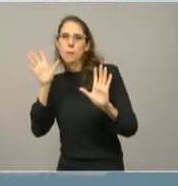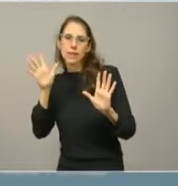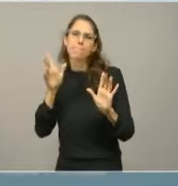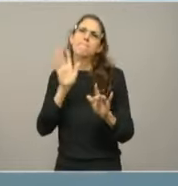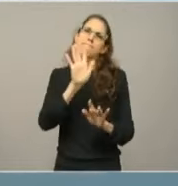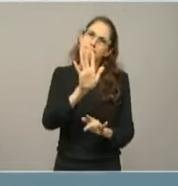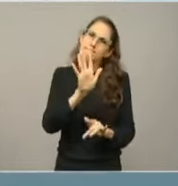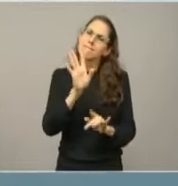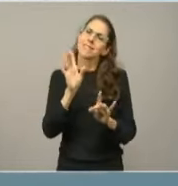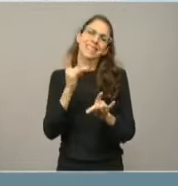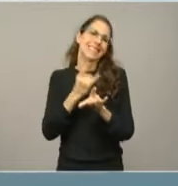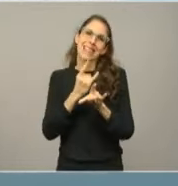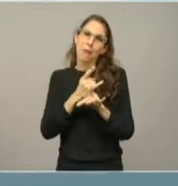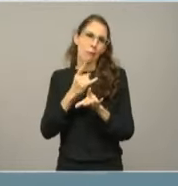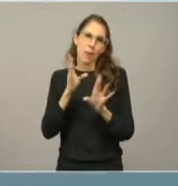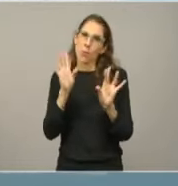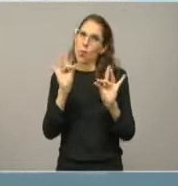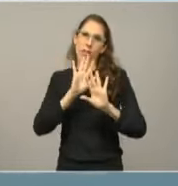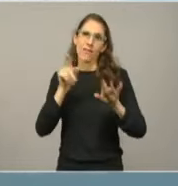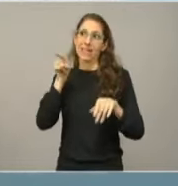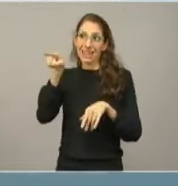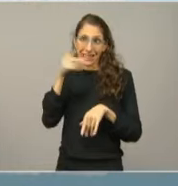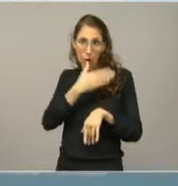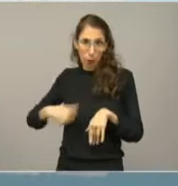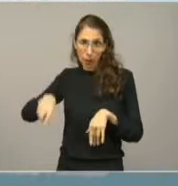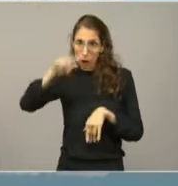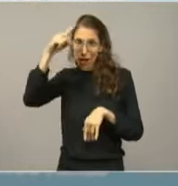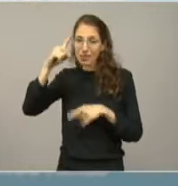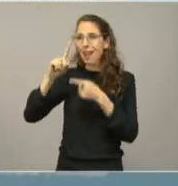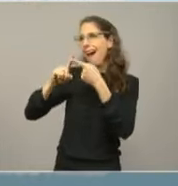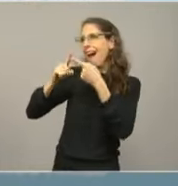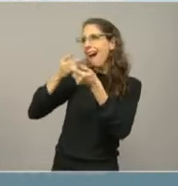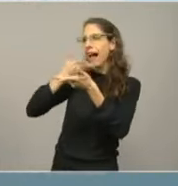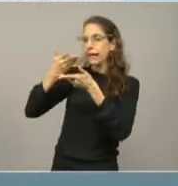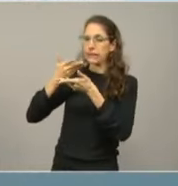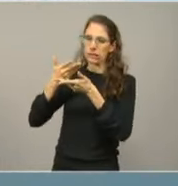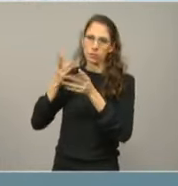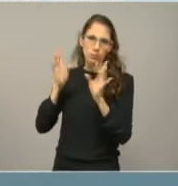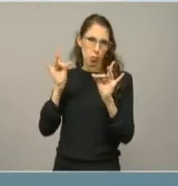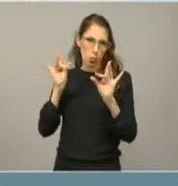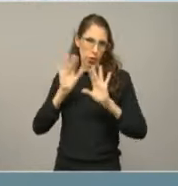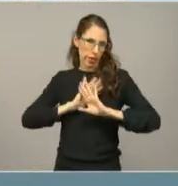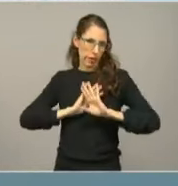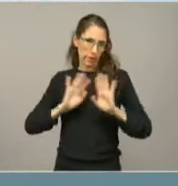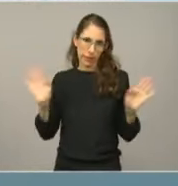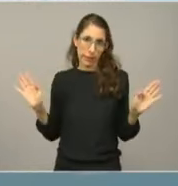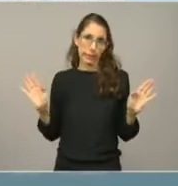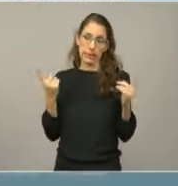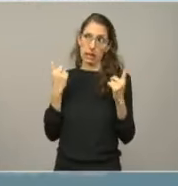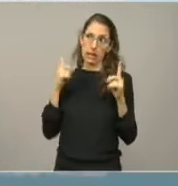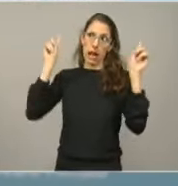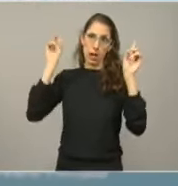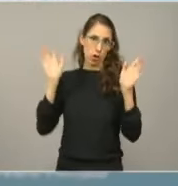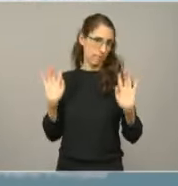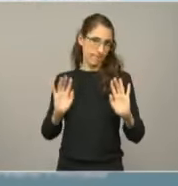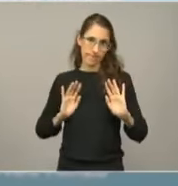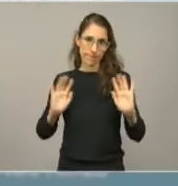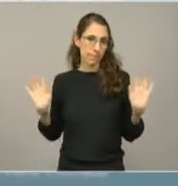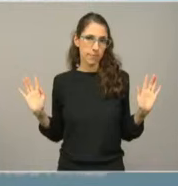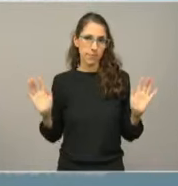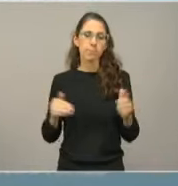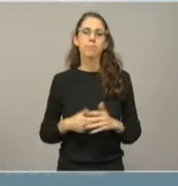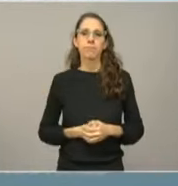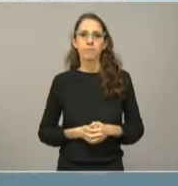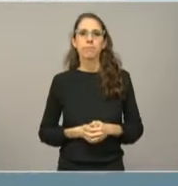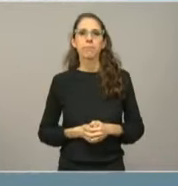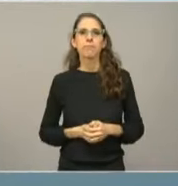relación o el vínculo con con el con este gobierno nacional que es particularmente extraño eh Y